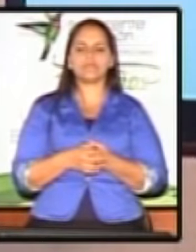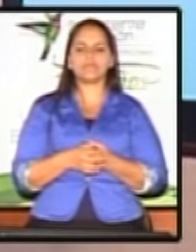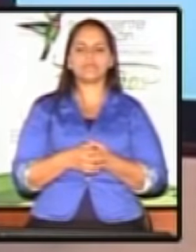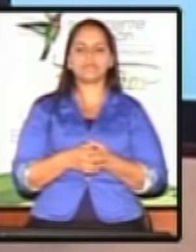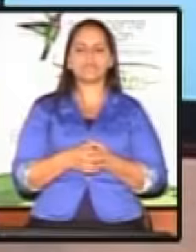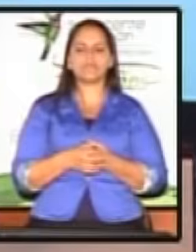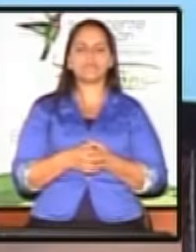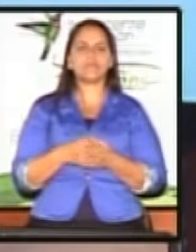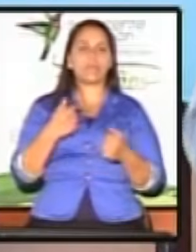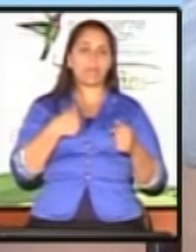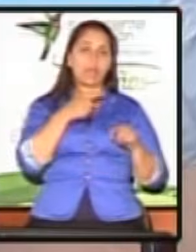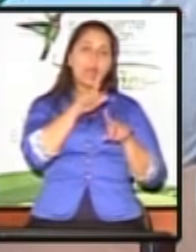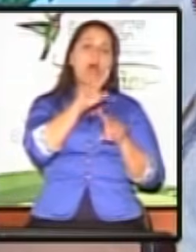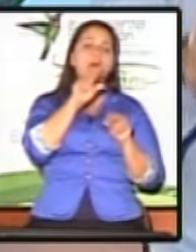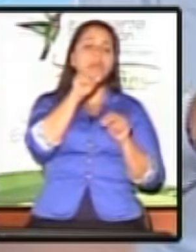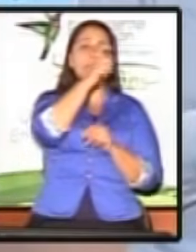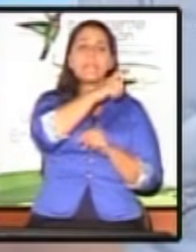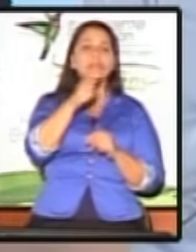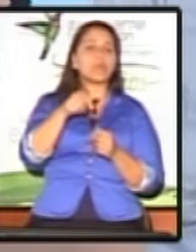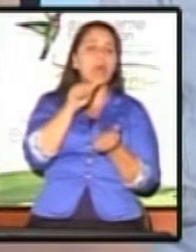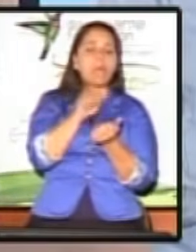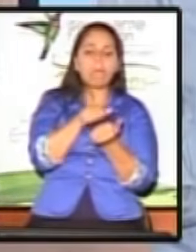no tiene dientes, que está calvo,